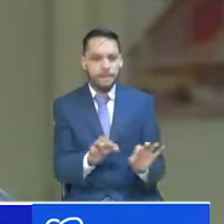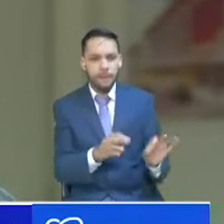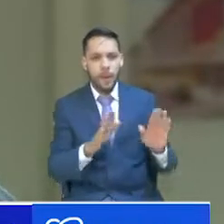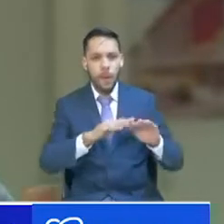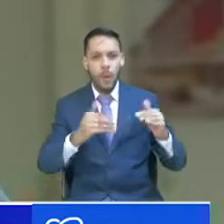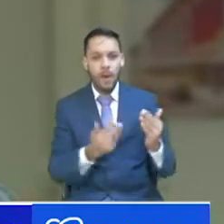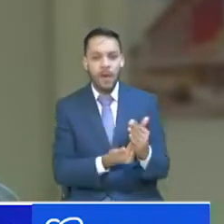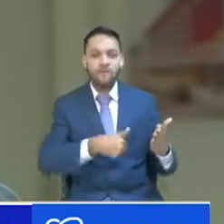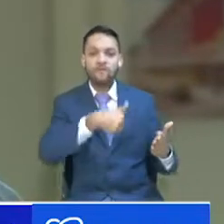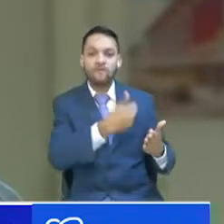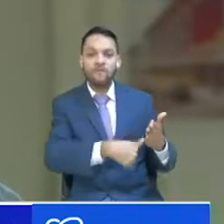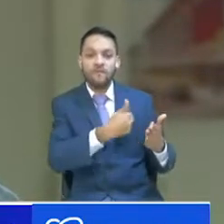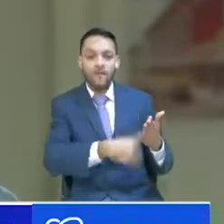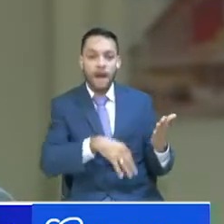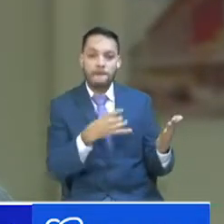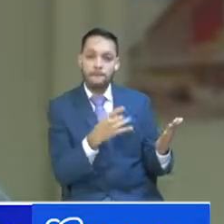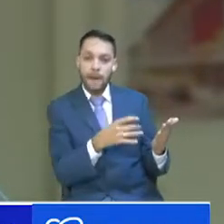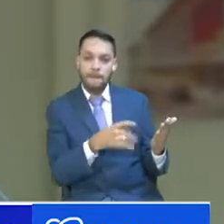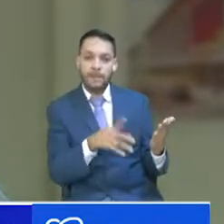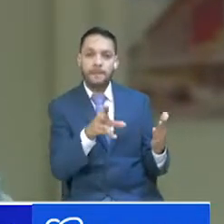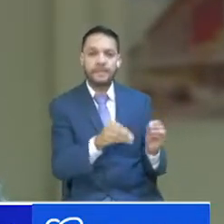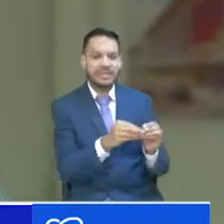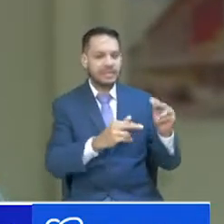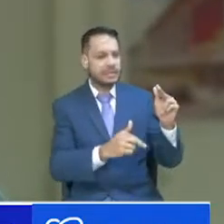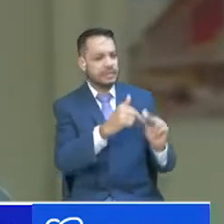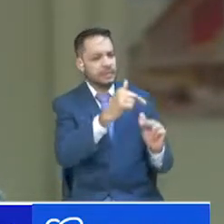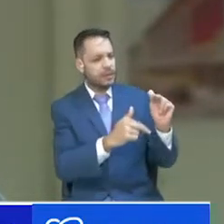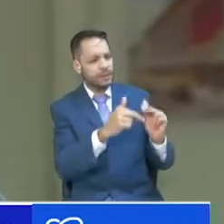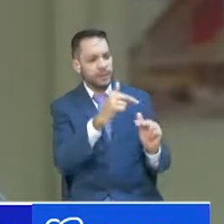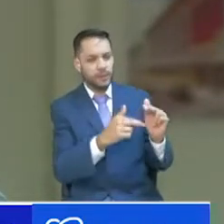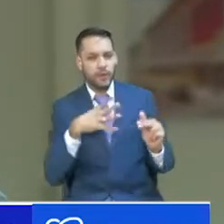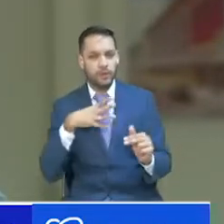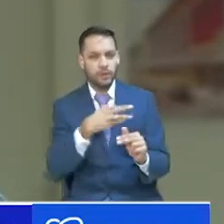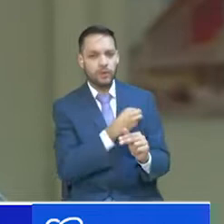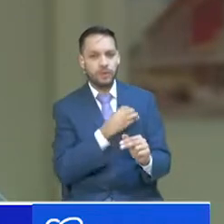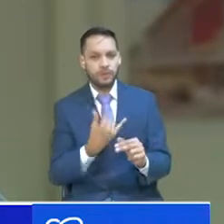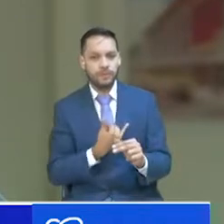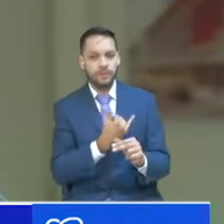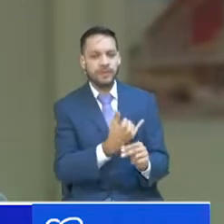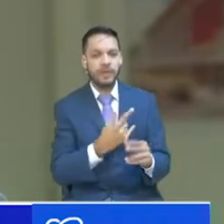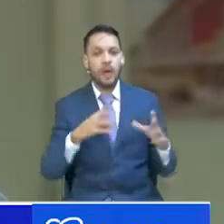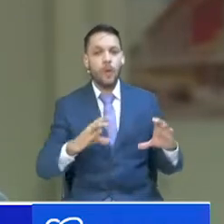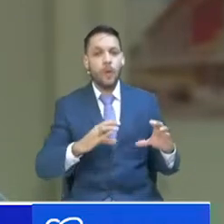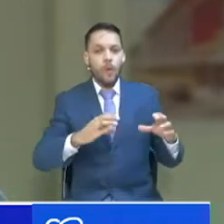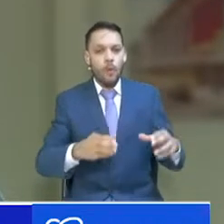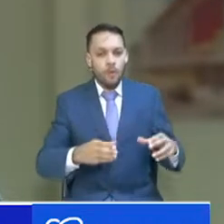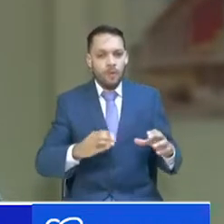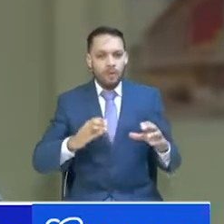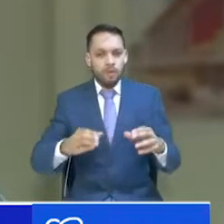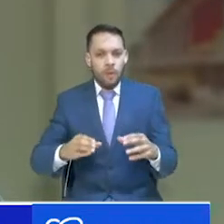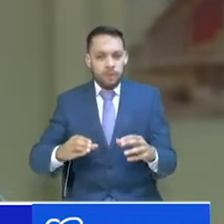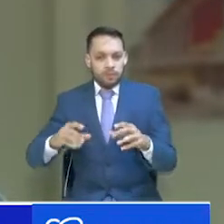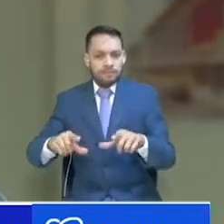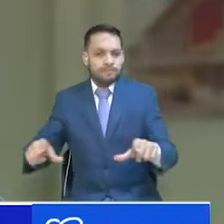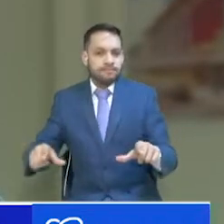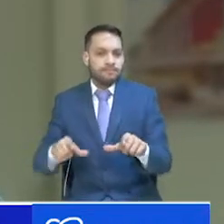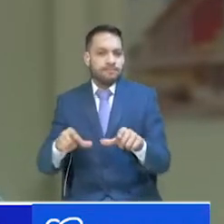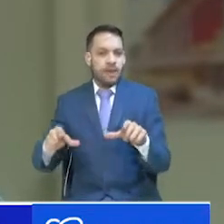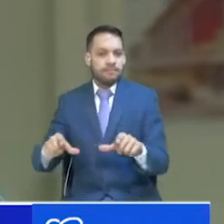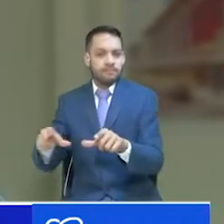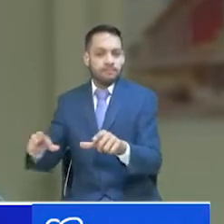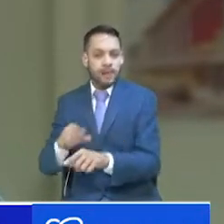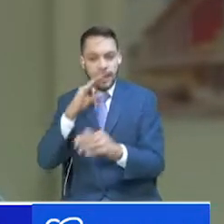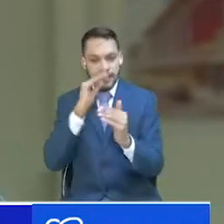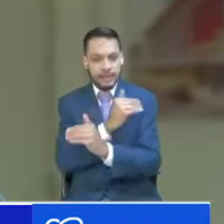el papel sino desde la infraestructura también y por eso en suratena serán 10 aulas nuevas las que van a estrenar los